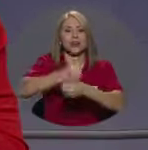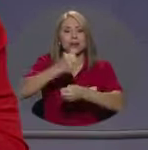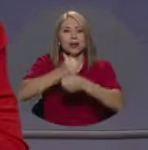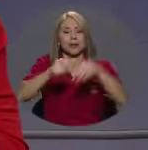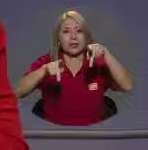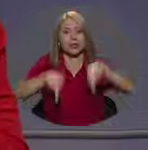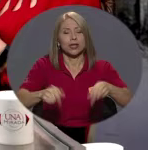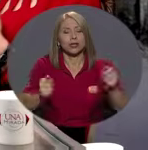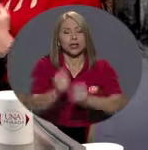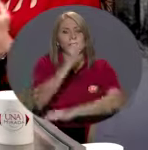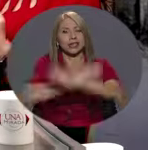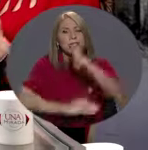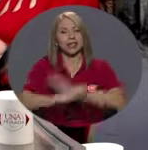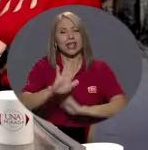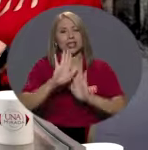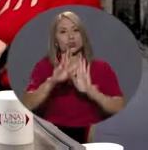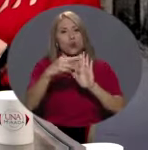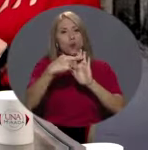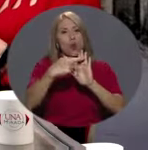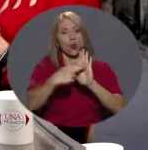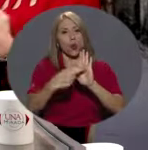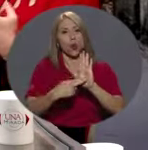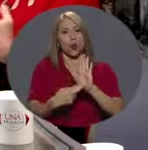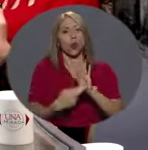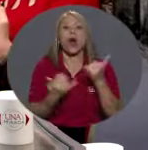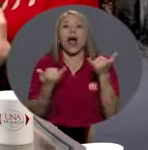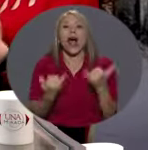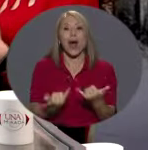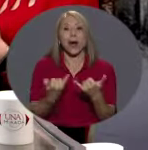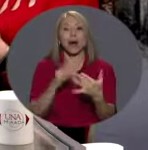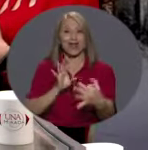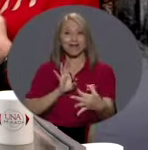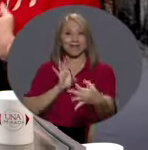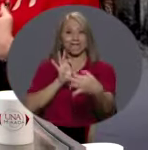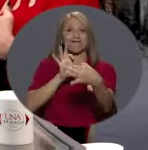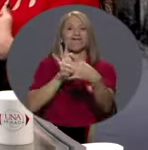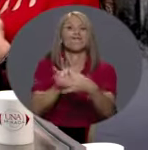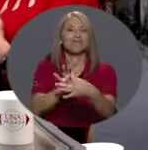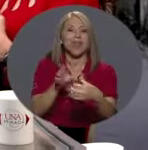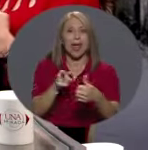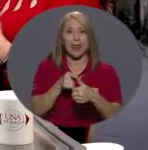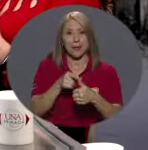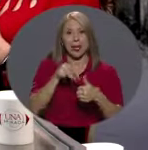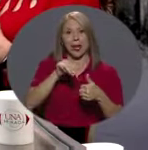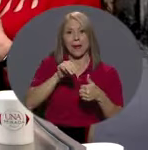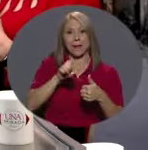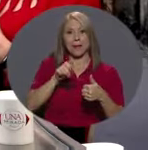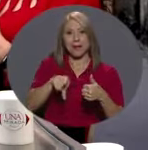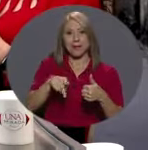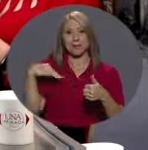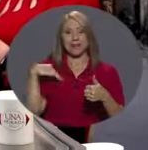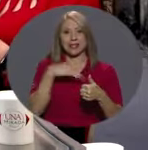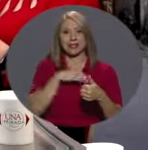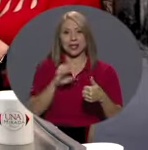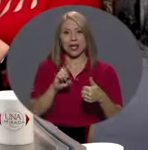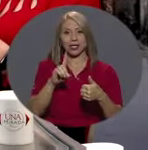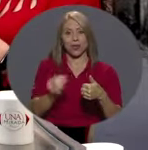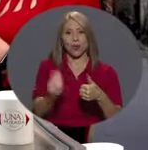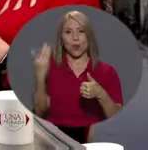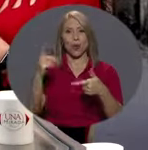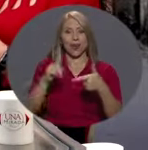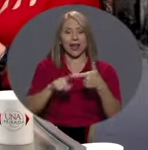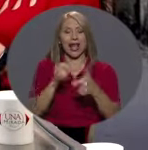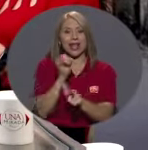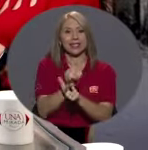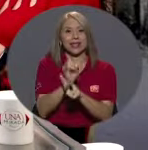para Personas con Discapacidad y su protocolo, es que ahora tenemos una alianza, ahora nos aliamos MEP, bueno, Ministerio de Educación